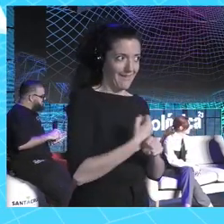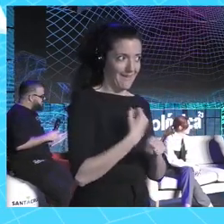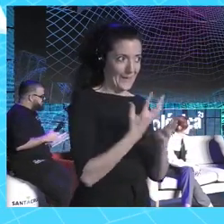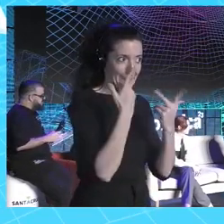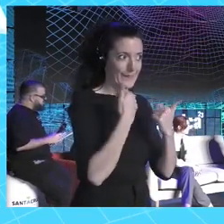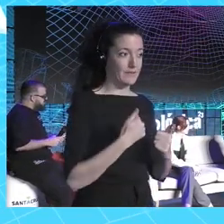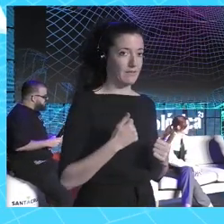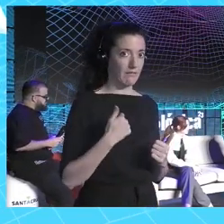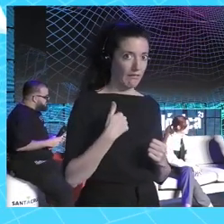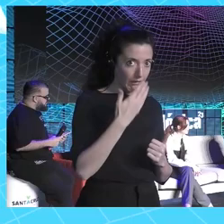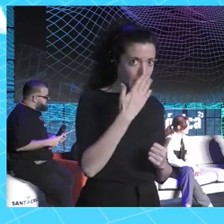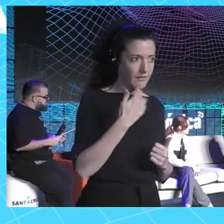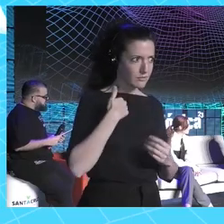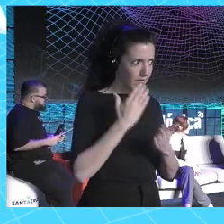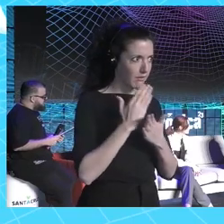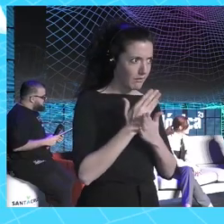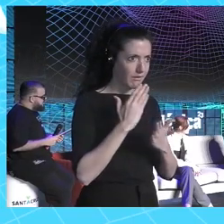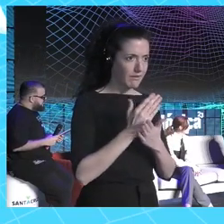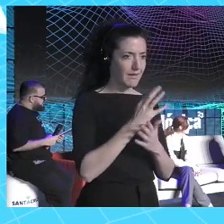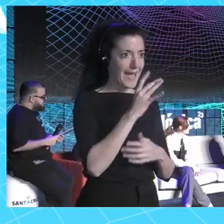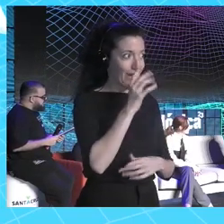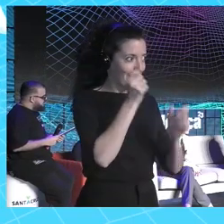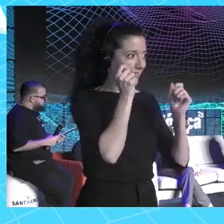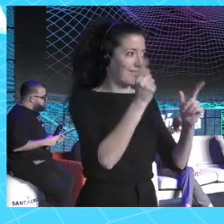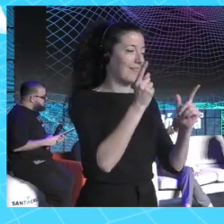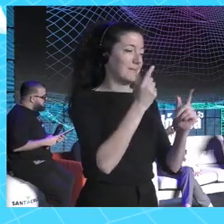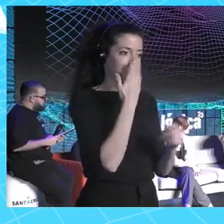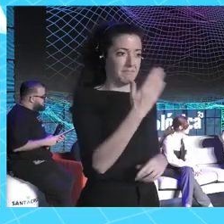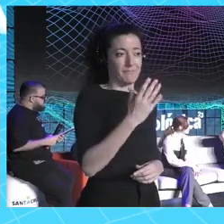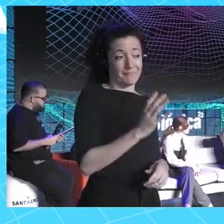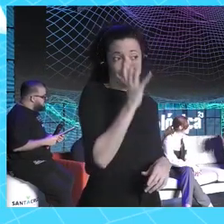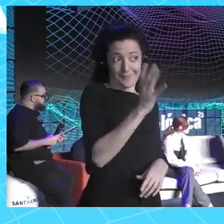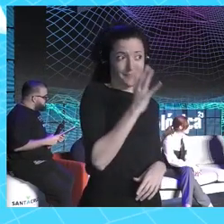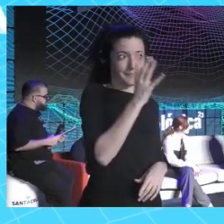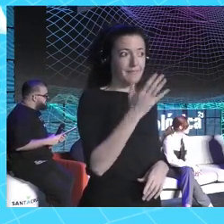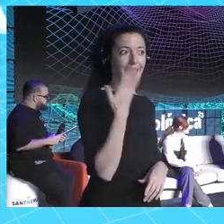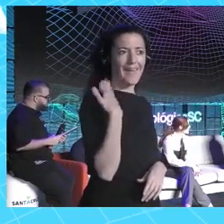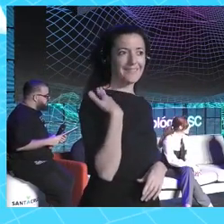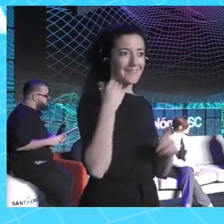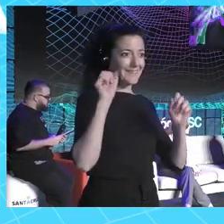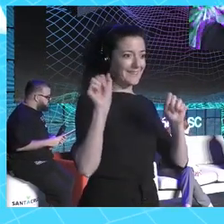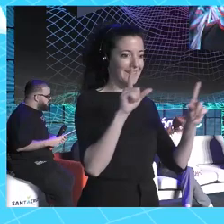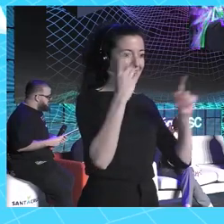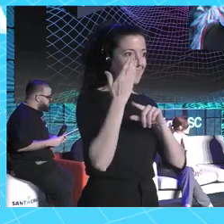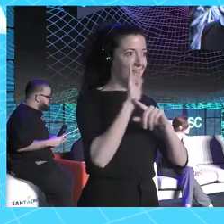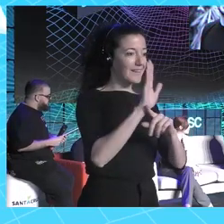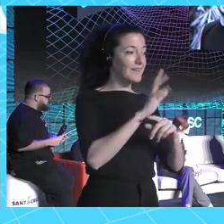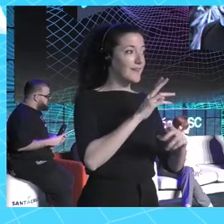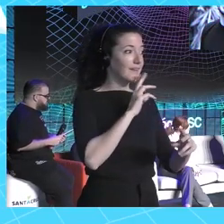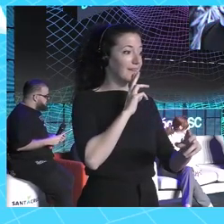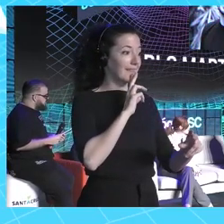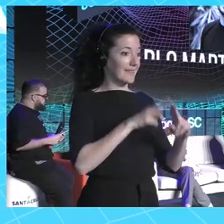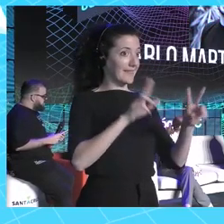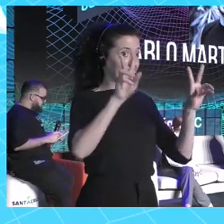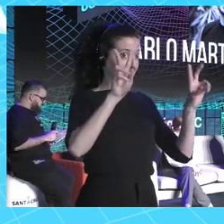artificial pero la verdad que me queda alucinada de cómo Bueno lo que enseñaron antes que tú pones el título de lo que quieras hacer